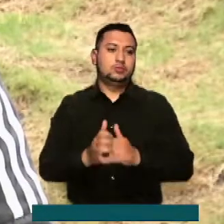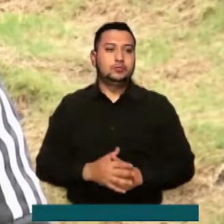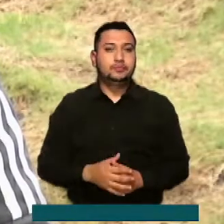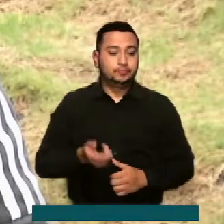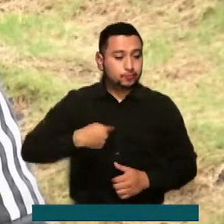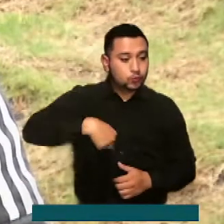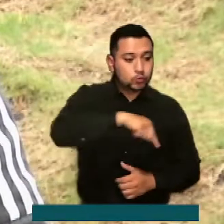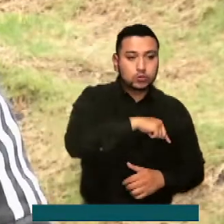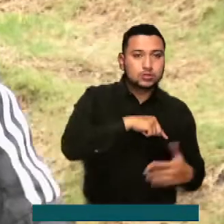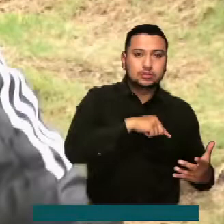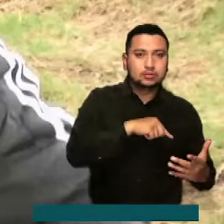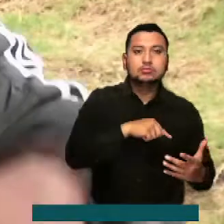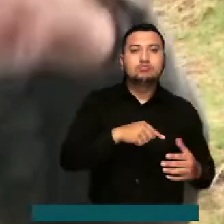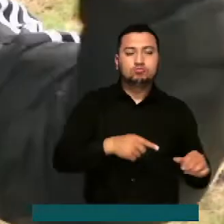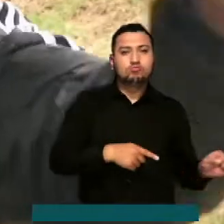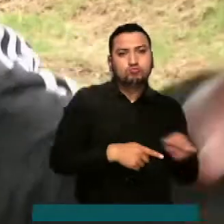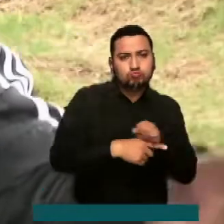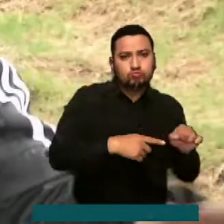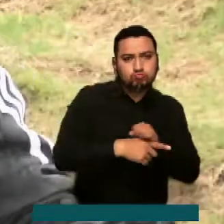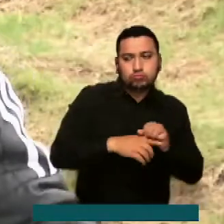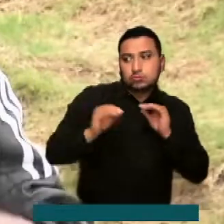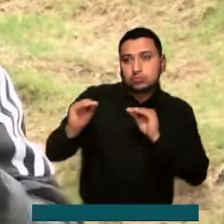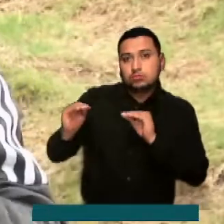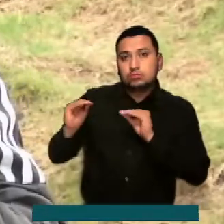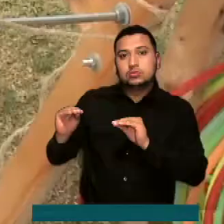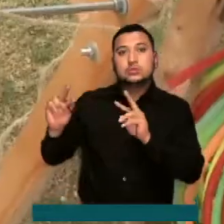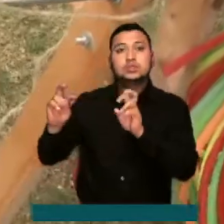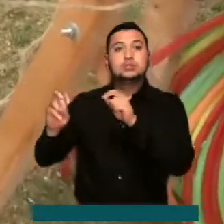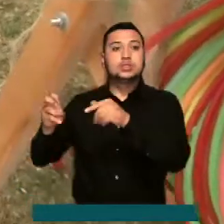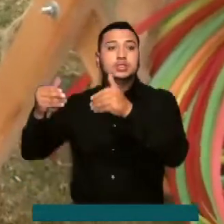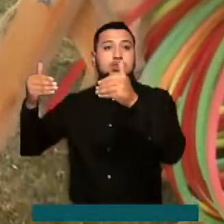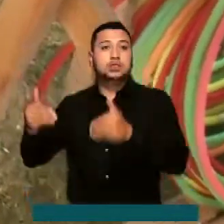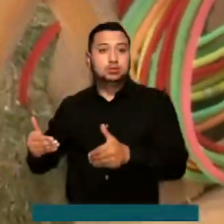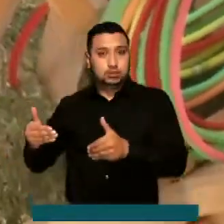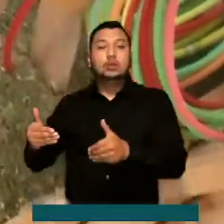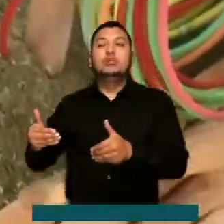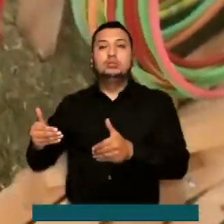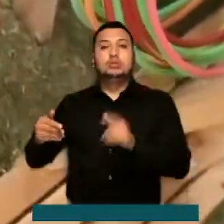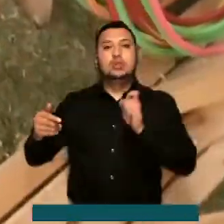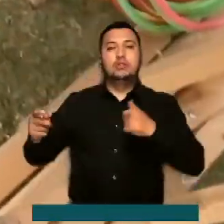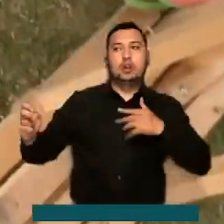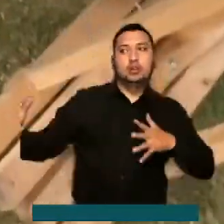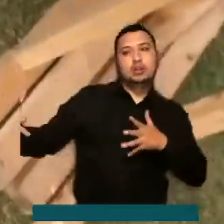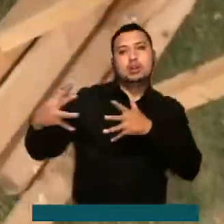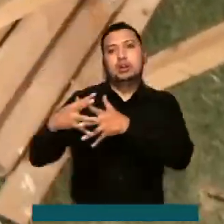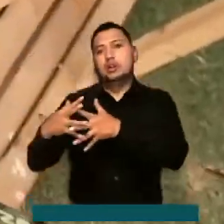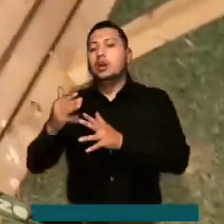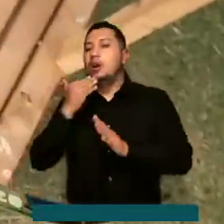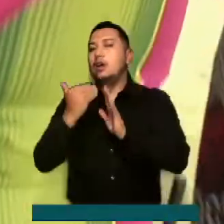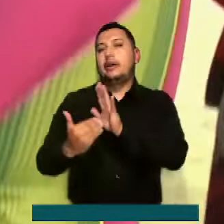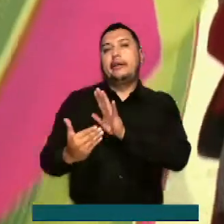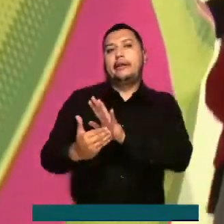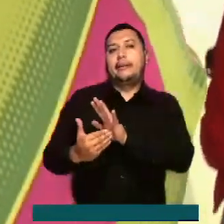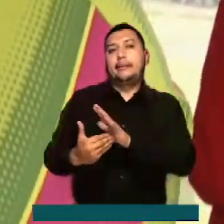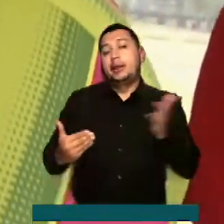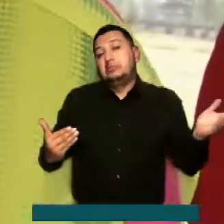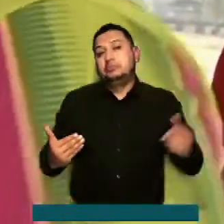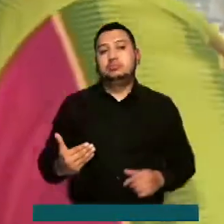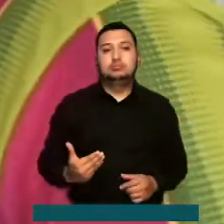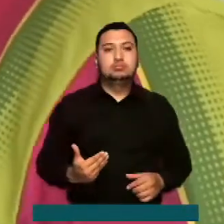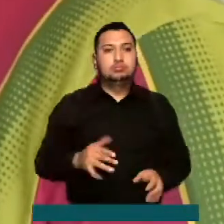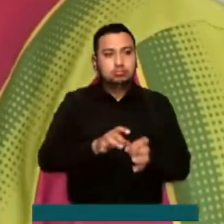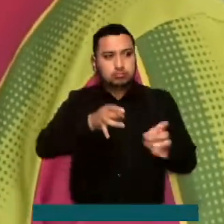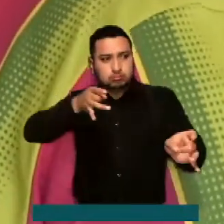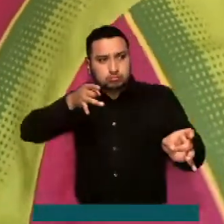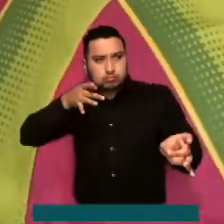de discapacidad nosotros tenemos que acoplarnos a ellos nosotros no le podemos decir lo que sabemos de tiro con arco decirle